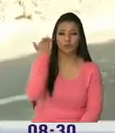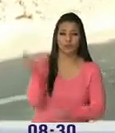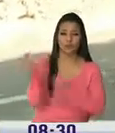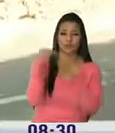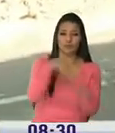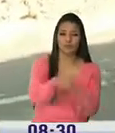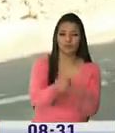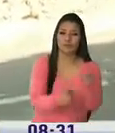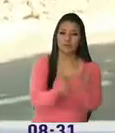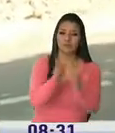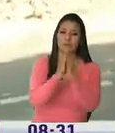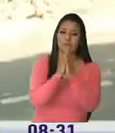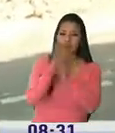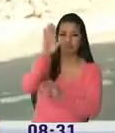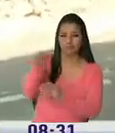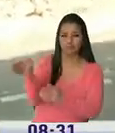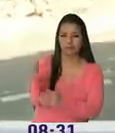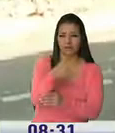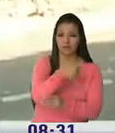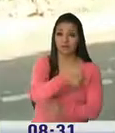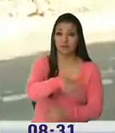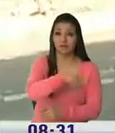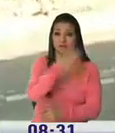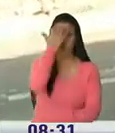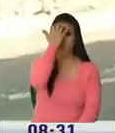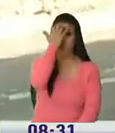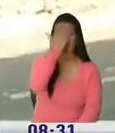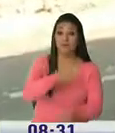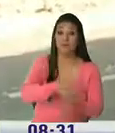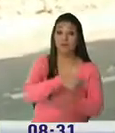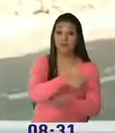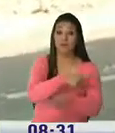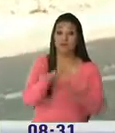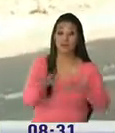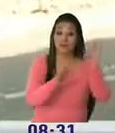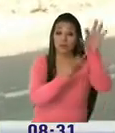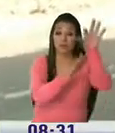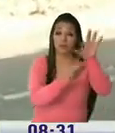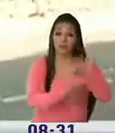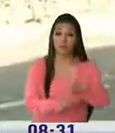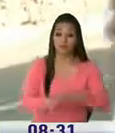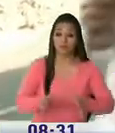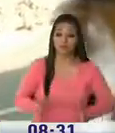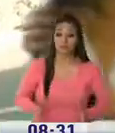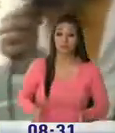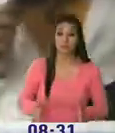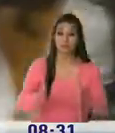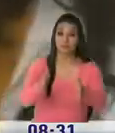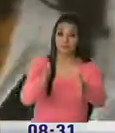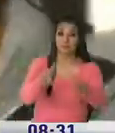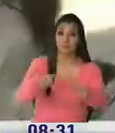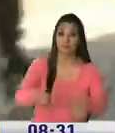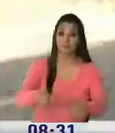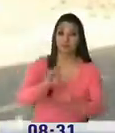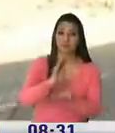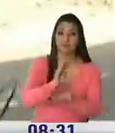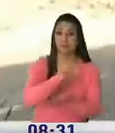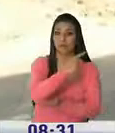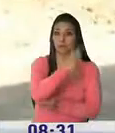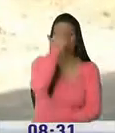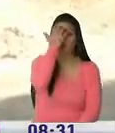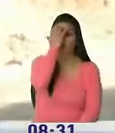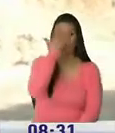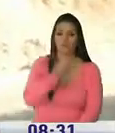llamado de los vecinos, quienes estaban sumamente preocupados precisamente por este talud que está en la parte posterior. Ellos estaban